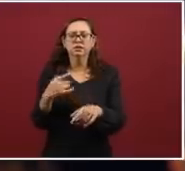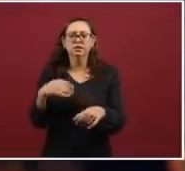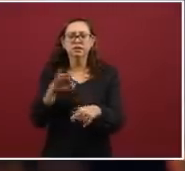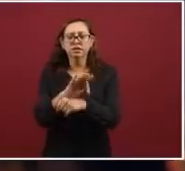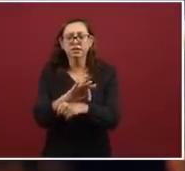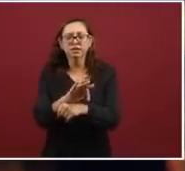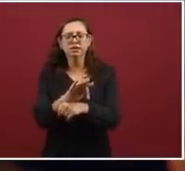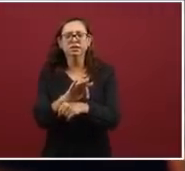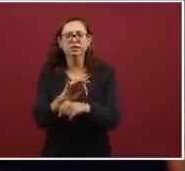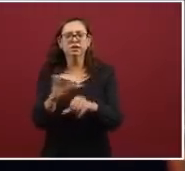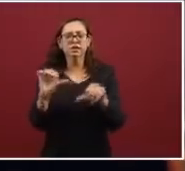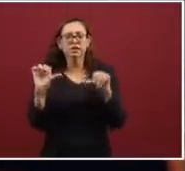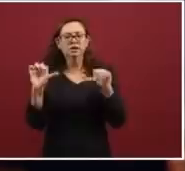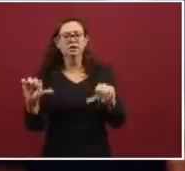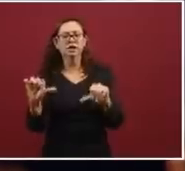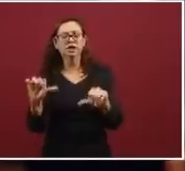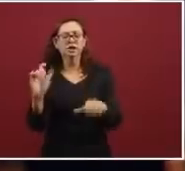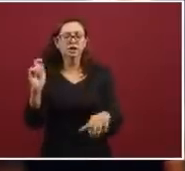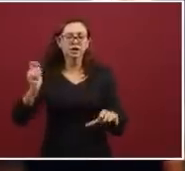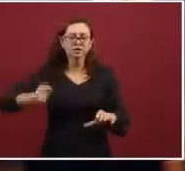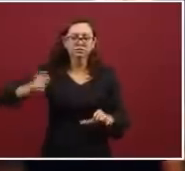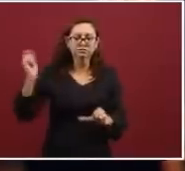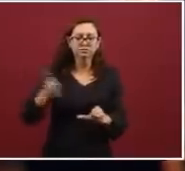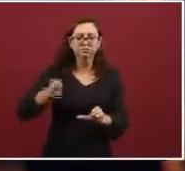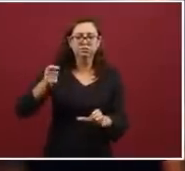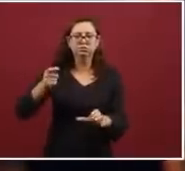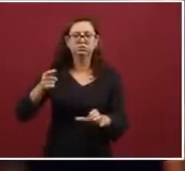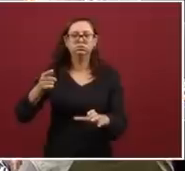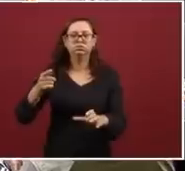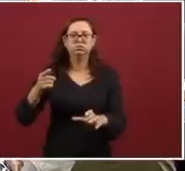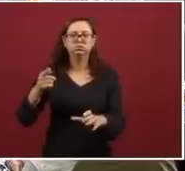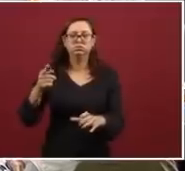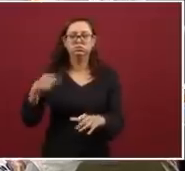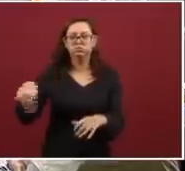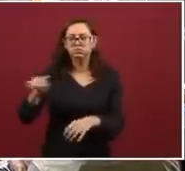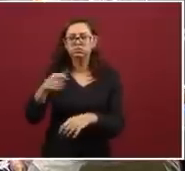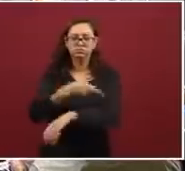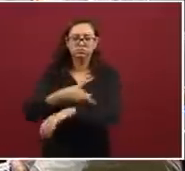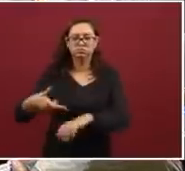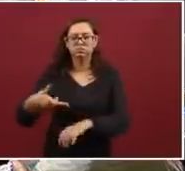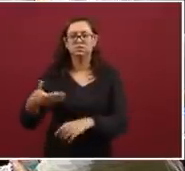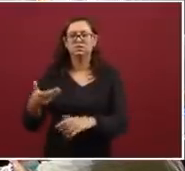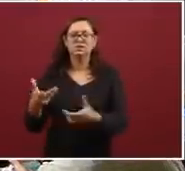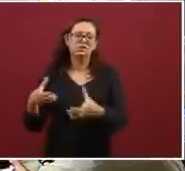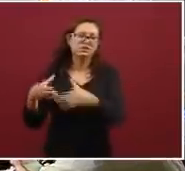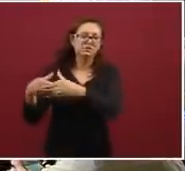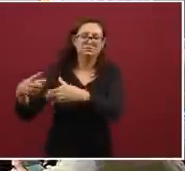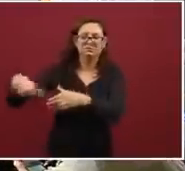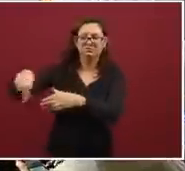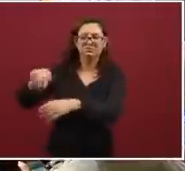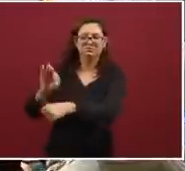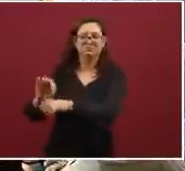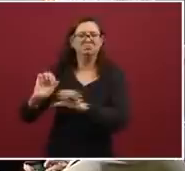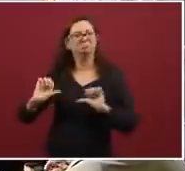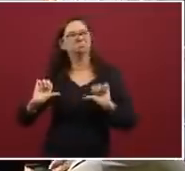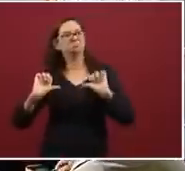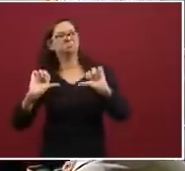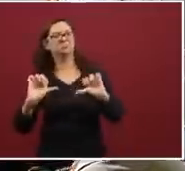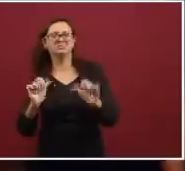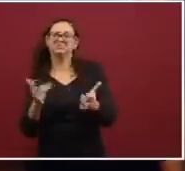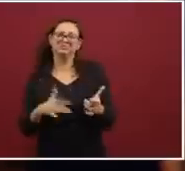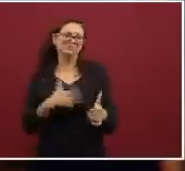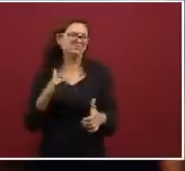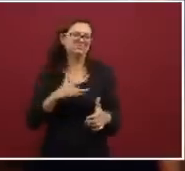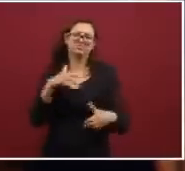las sentencias de Lozoya Austin. Su comentario. Y por último, ya cuando usted nos diga, yo ya hice